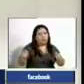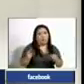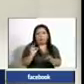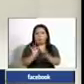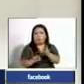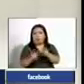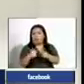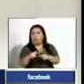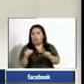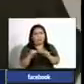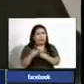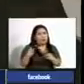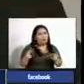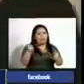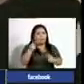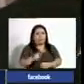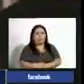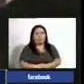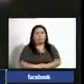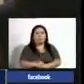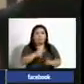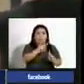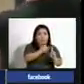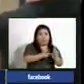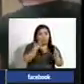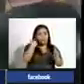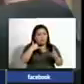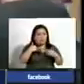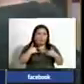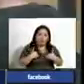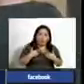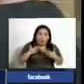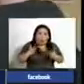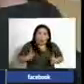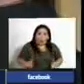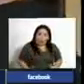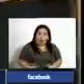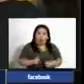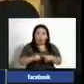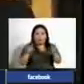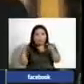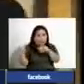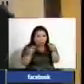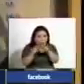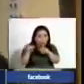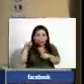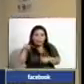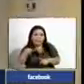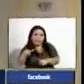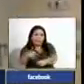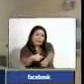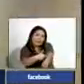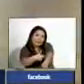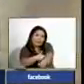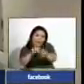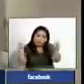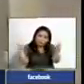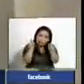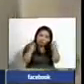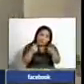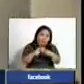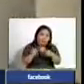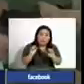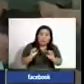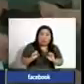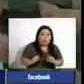pero sobre todo inmediatas. Cristian está cansado, ha perdido peso, celebró su cumpleaños en el hospital y cuenta que nunca